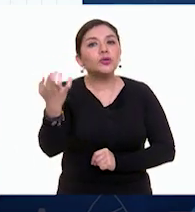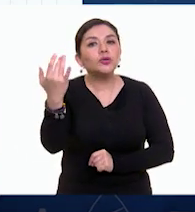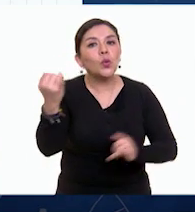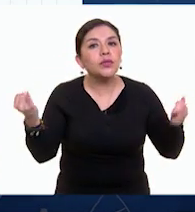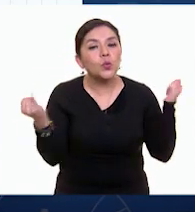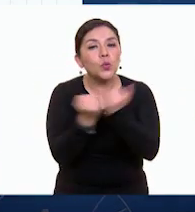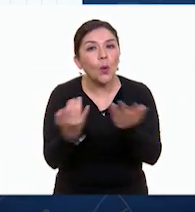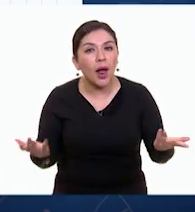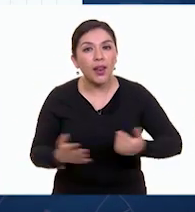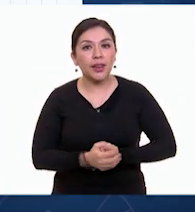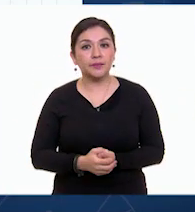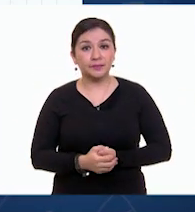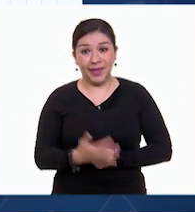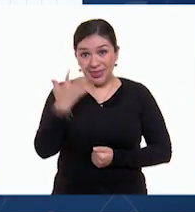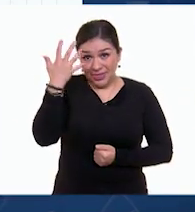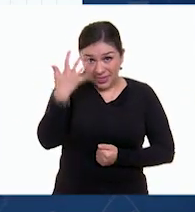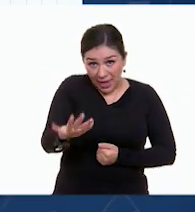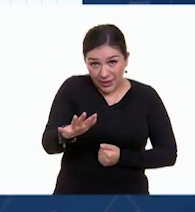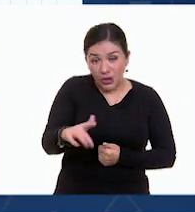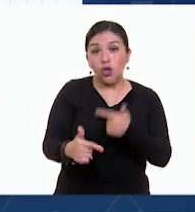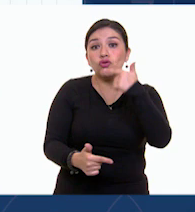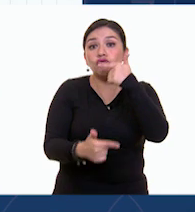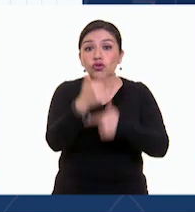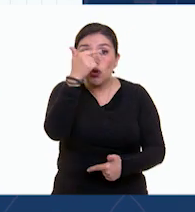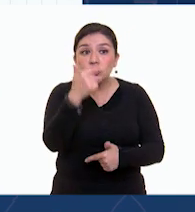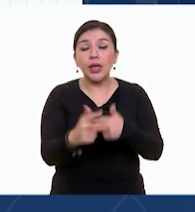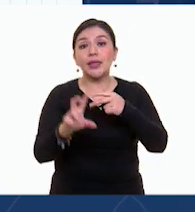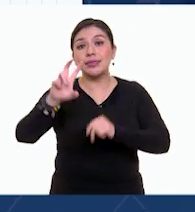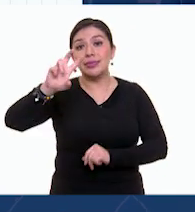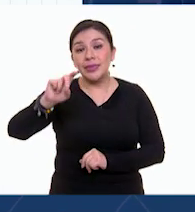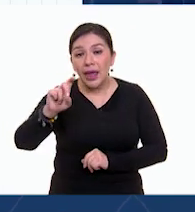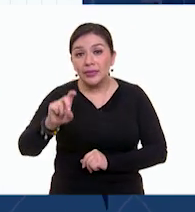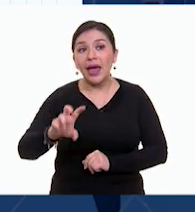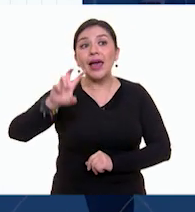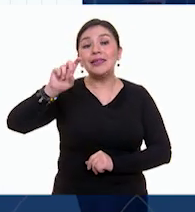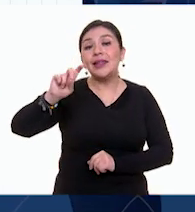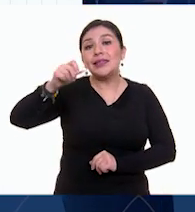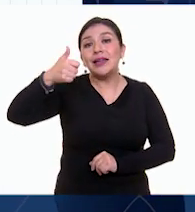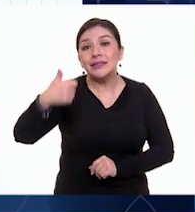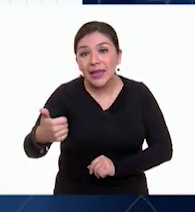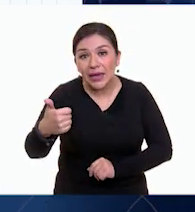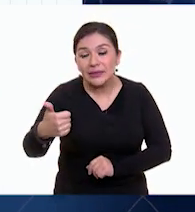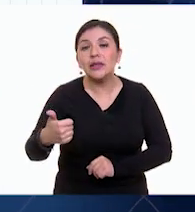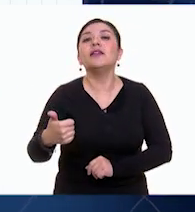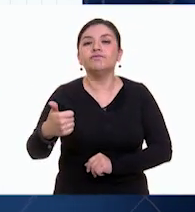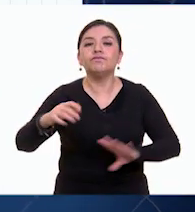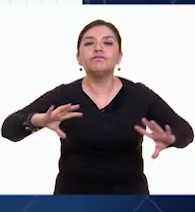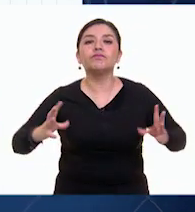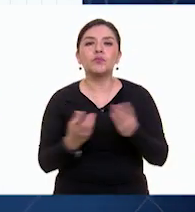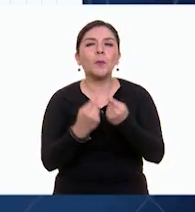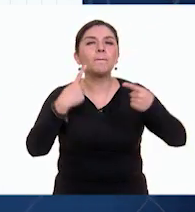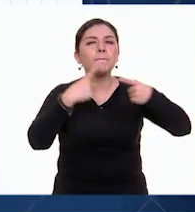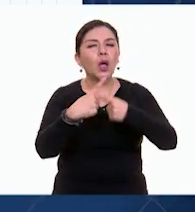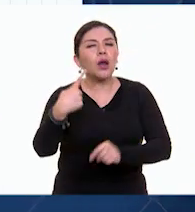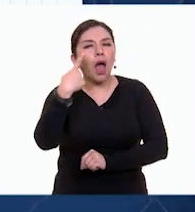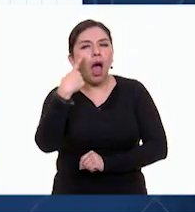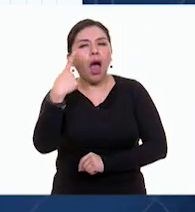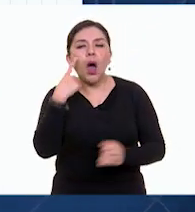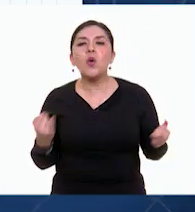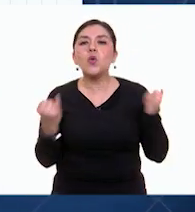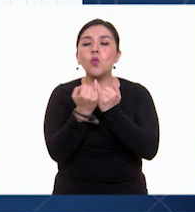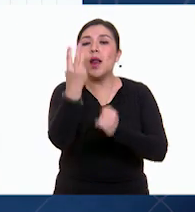450. 10, 12, 30, 36 tienen como múltiplo común